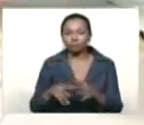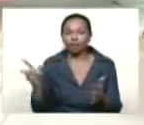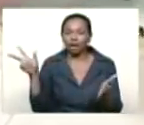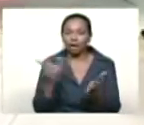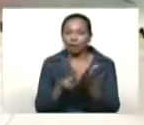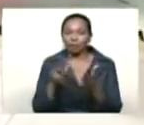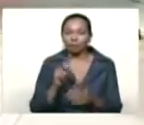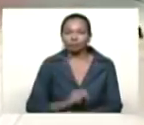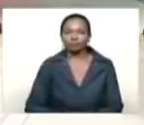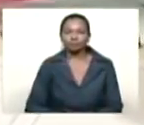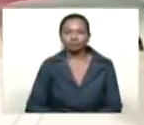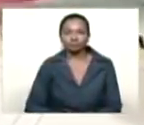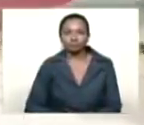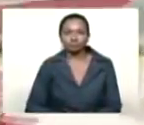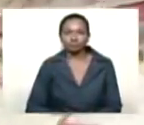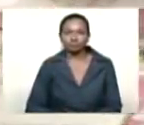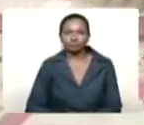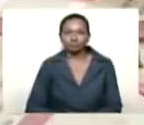Aprobado.